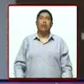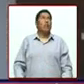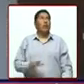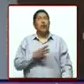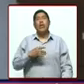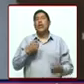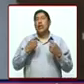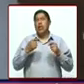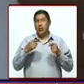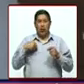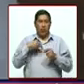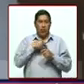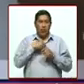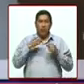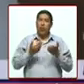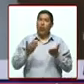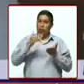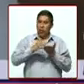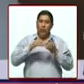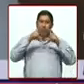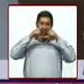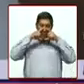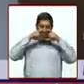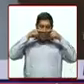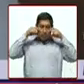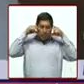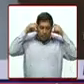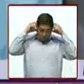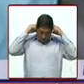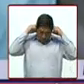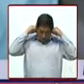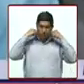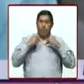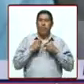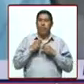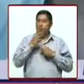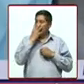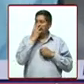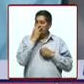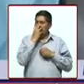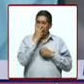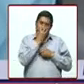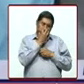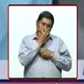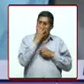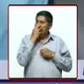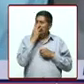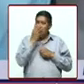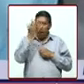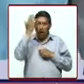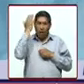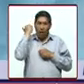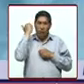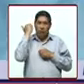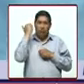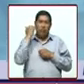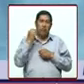Tratemos de ubicar nuevamente esos barbijos de triple capa, ojalá inclusive los barbijos, los blancos que se